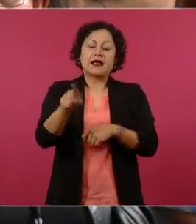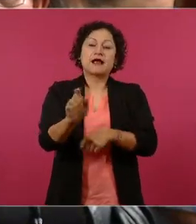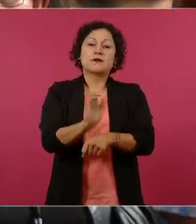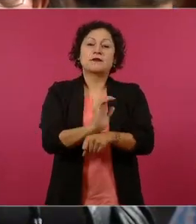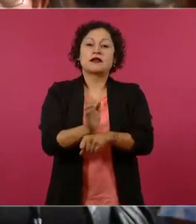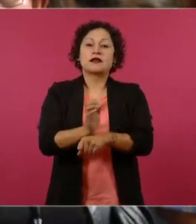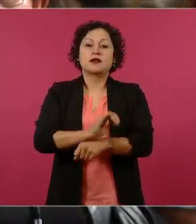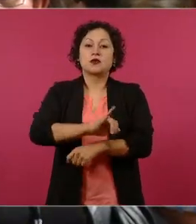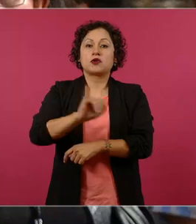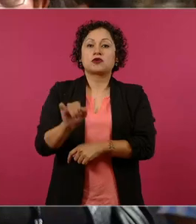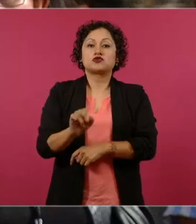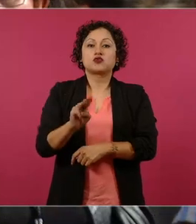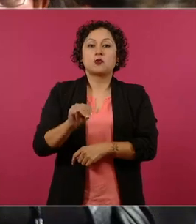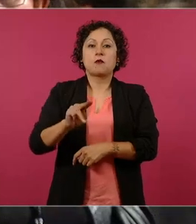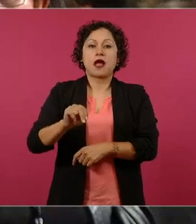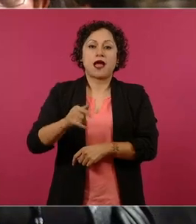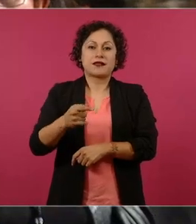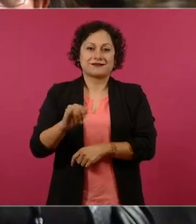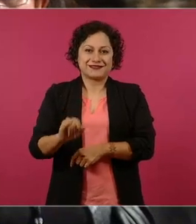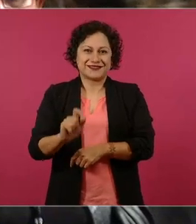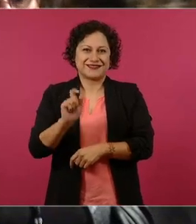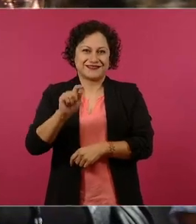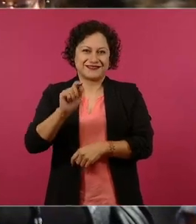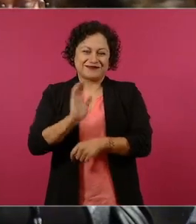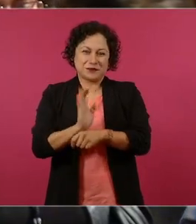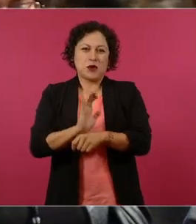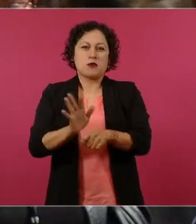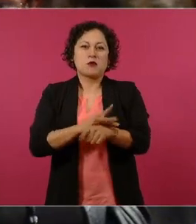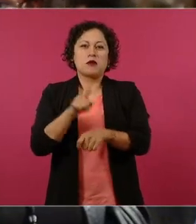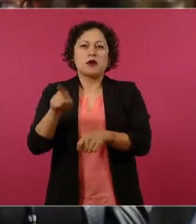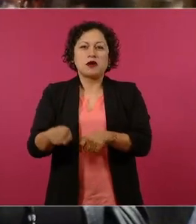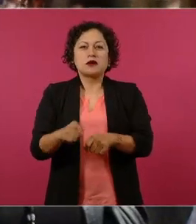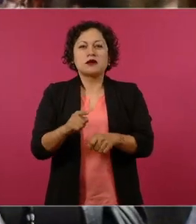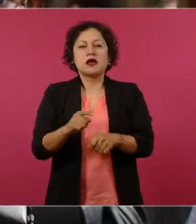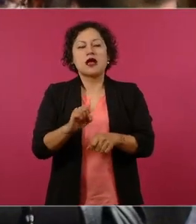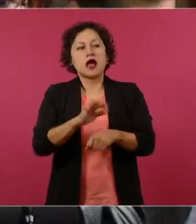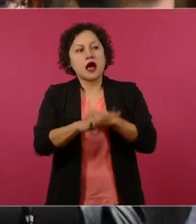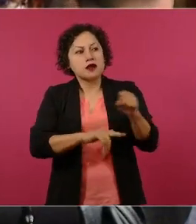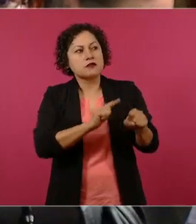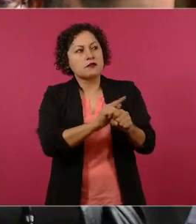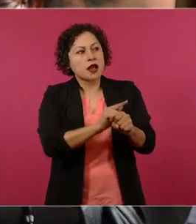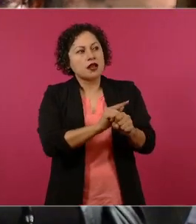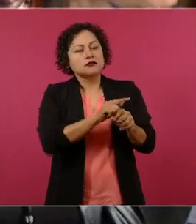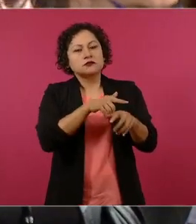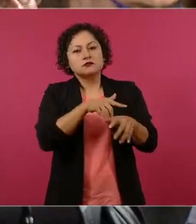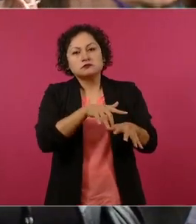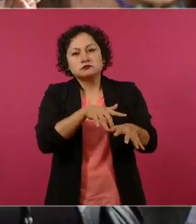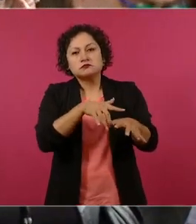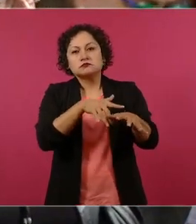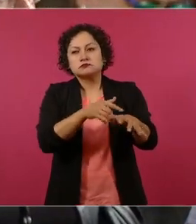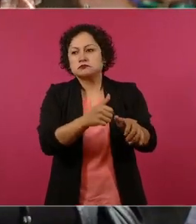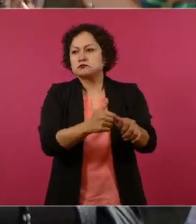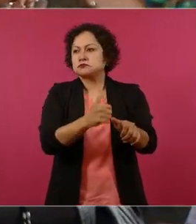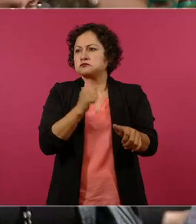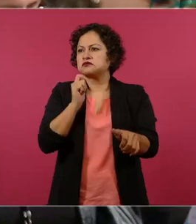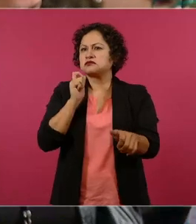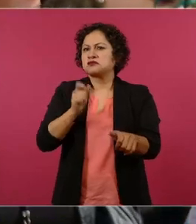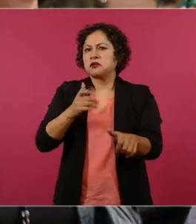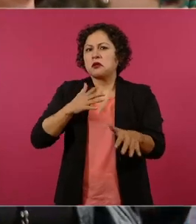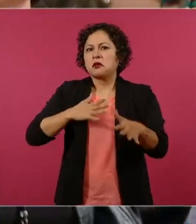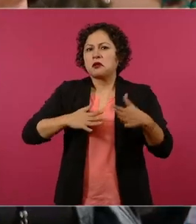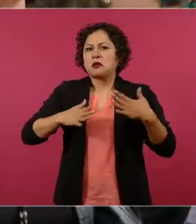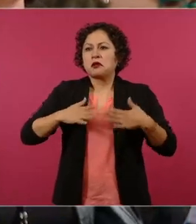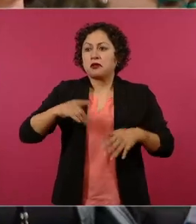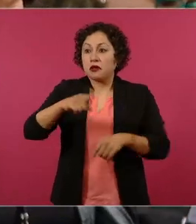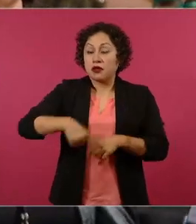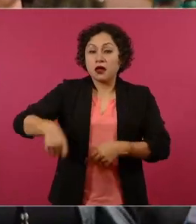bien atrás apenas y podían caminar y la y la pregunta que hacían en la marcha era ya se cansaron y y los